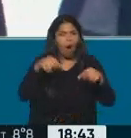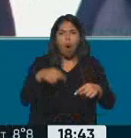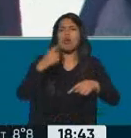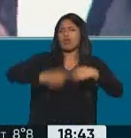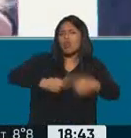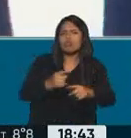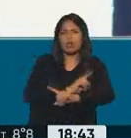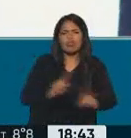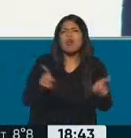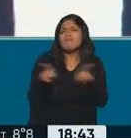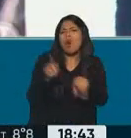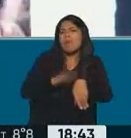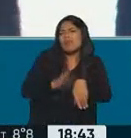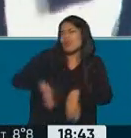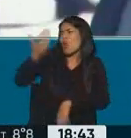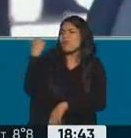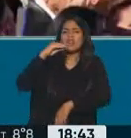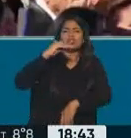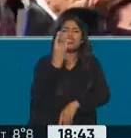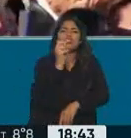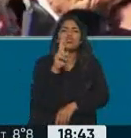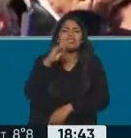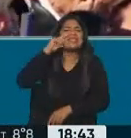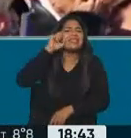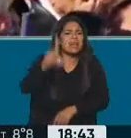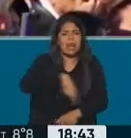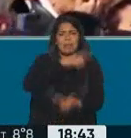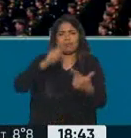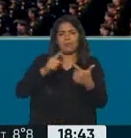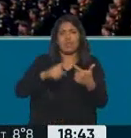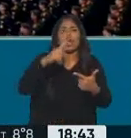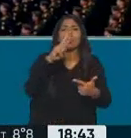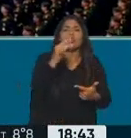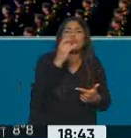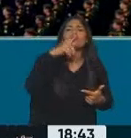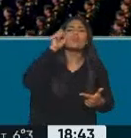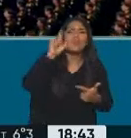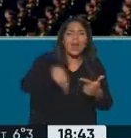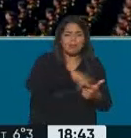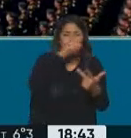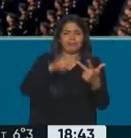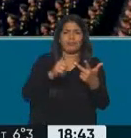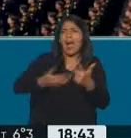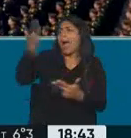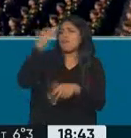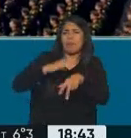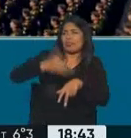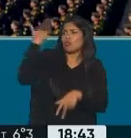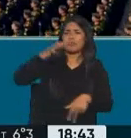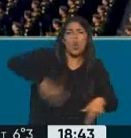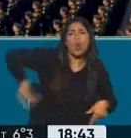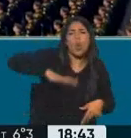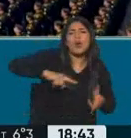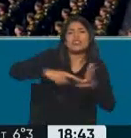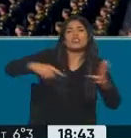aquel momento Roosevelt, en aquel momento de Gaulle entraban también en Berlín. La